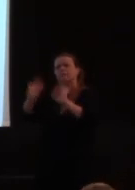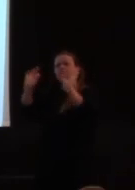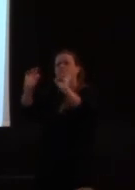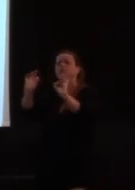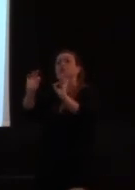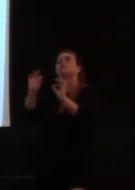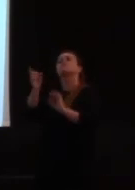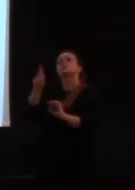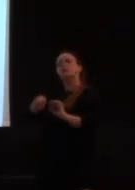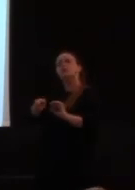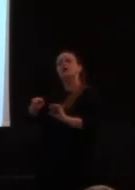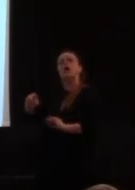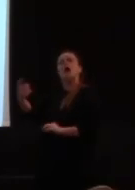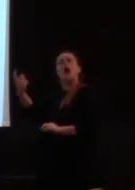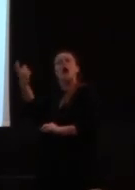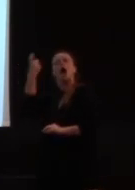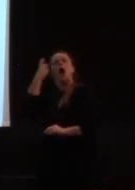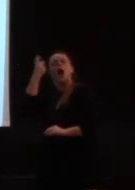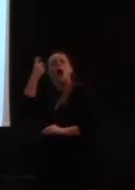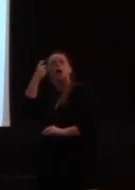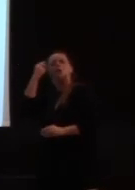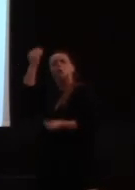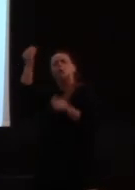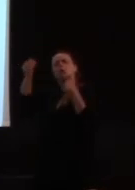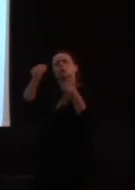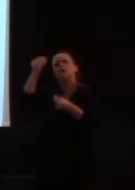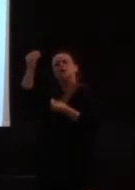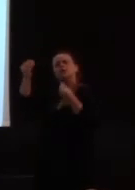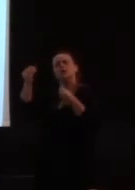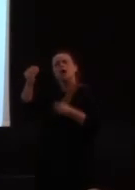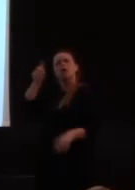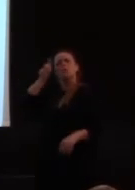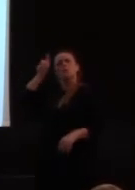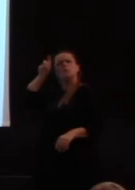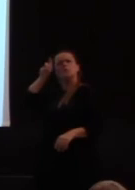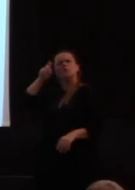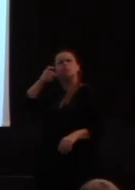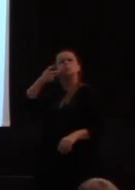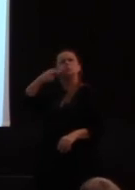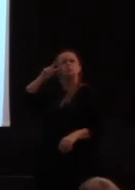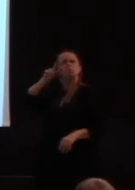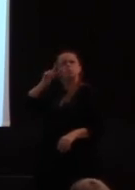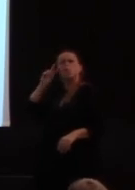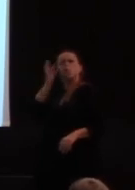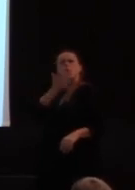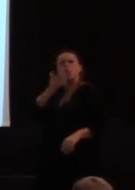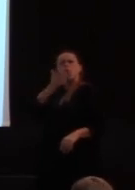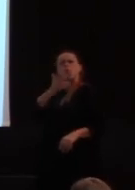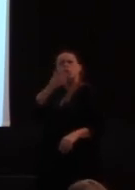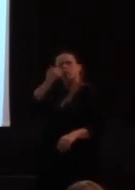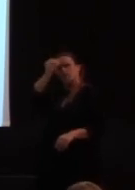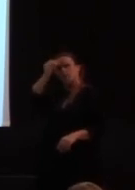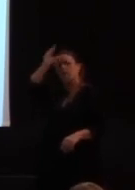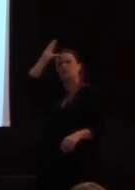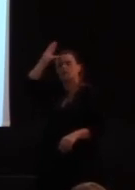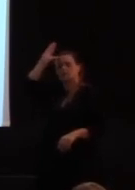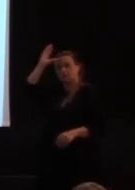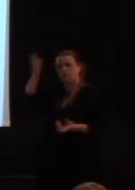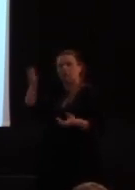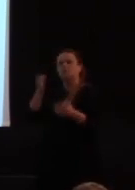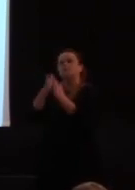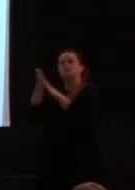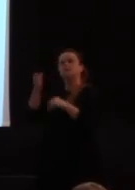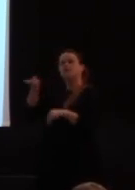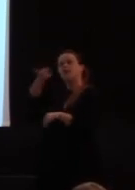también ayuda a que los alumnos piensen que nosotros tenemos conocimientos, mucho más conocimientos que los que les decimos, que detrás de lo